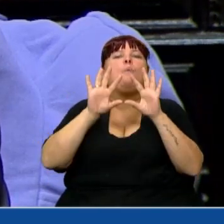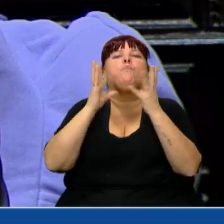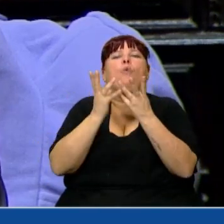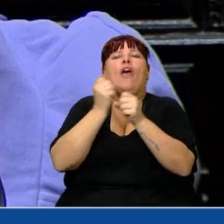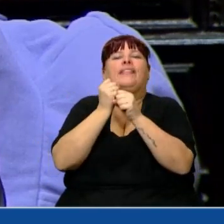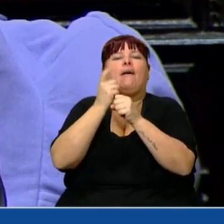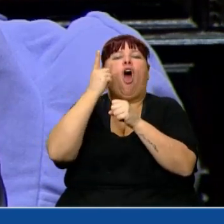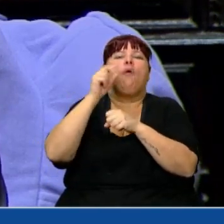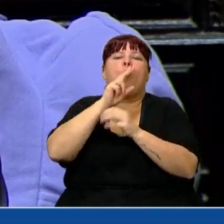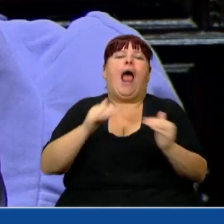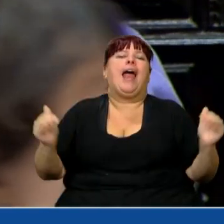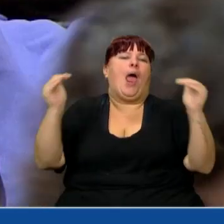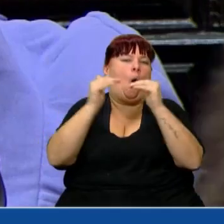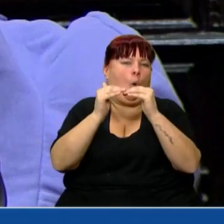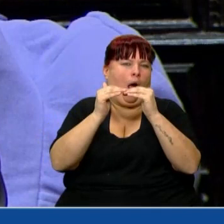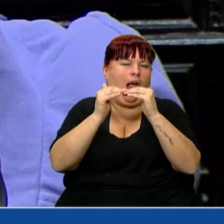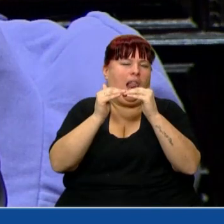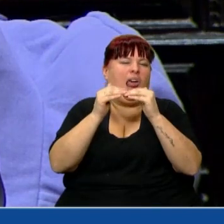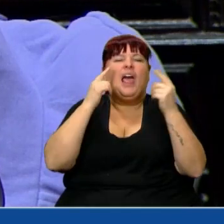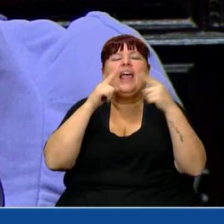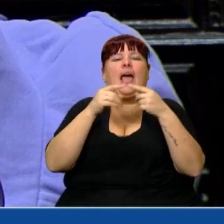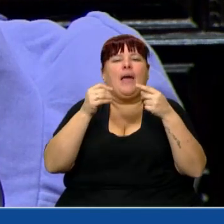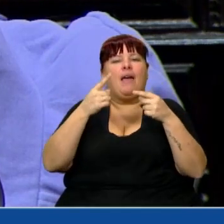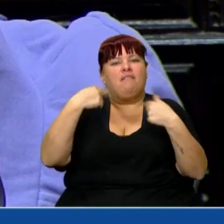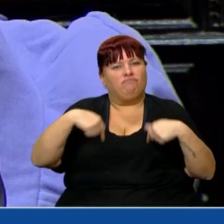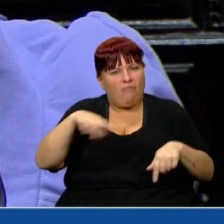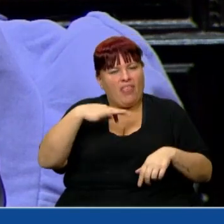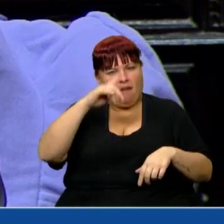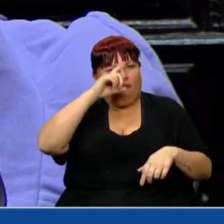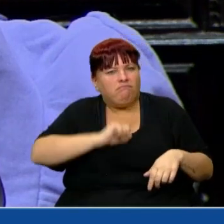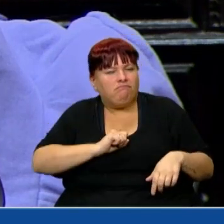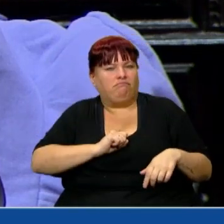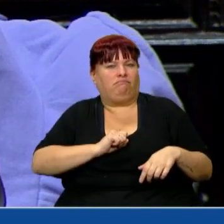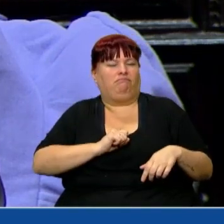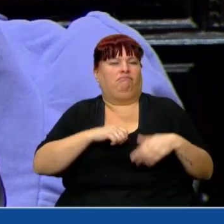más igualitario, tienen que ver con animarnos